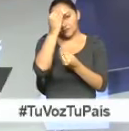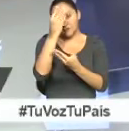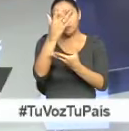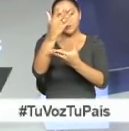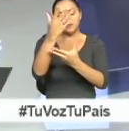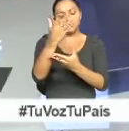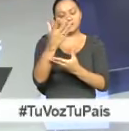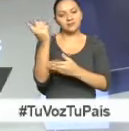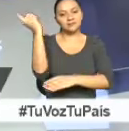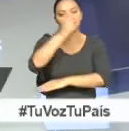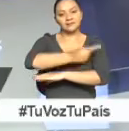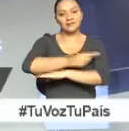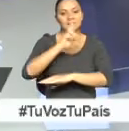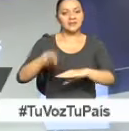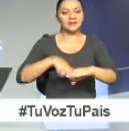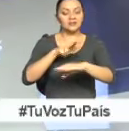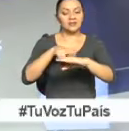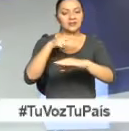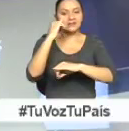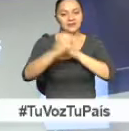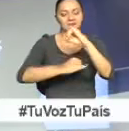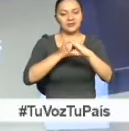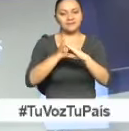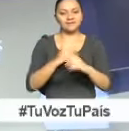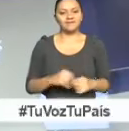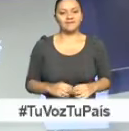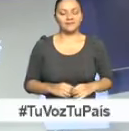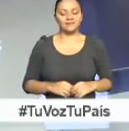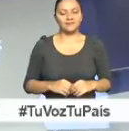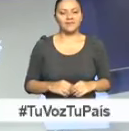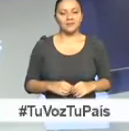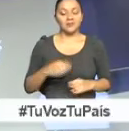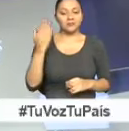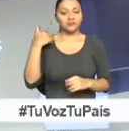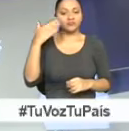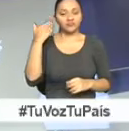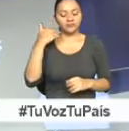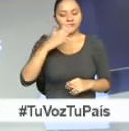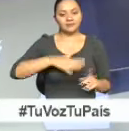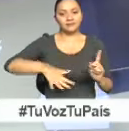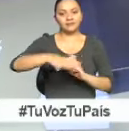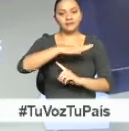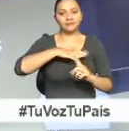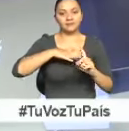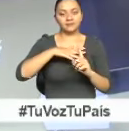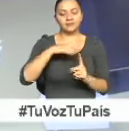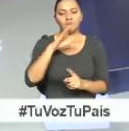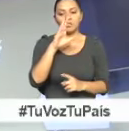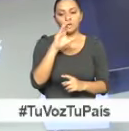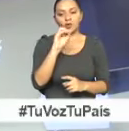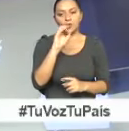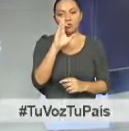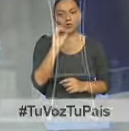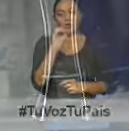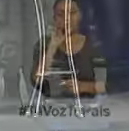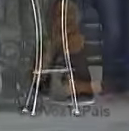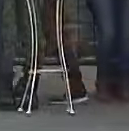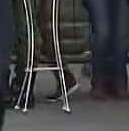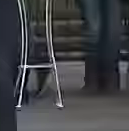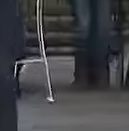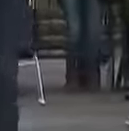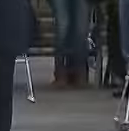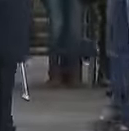del acontecer nacional e internacional. Hace poco, en la Plaza del Otorongo, en Cuenca, se desarrolló